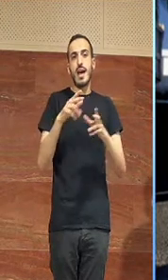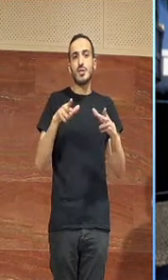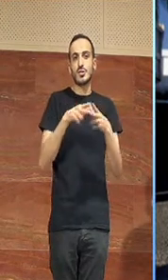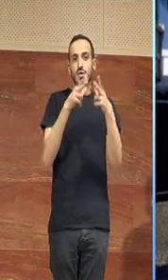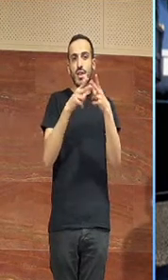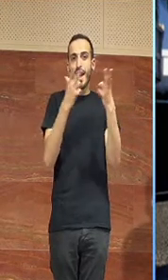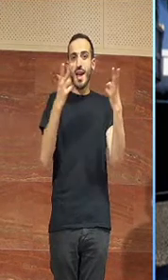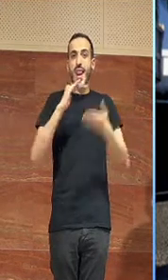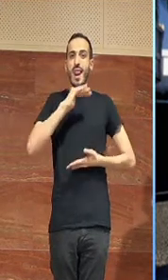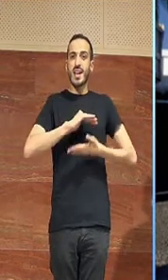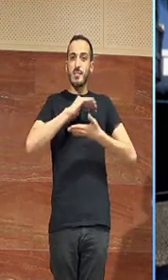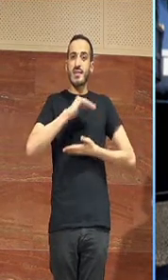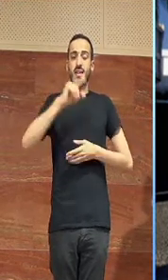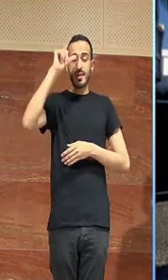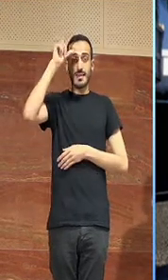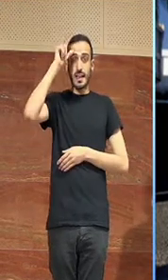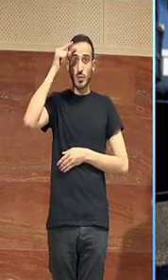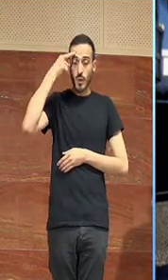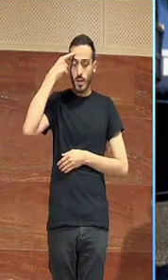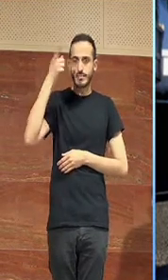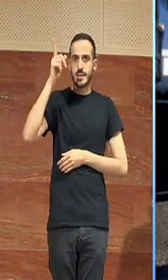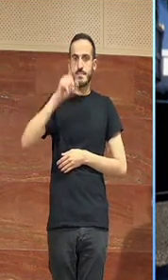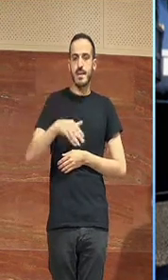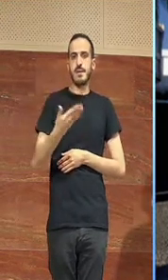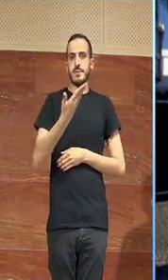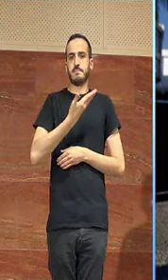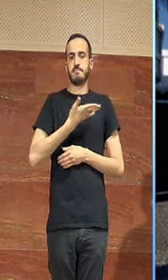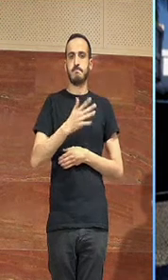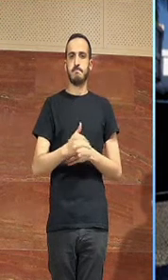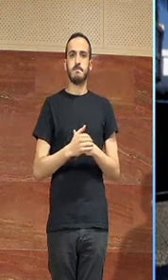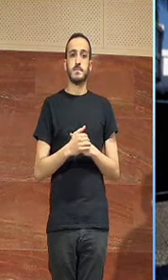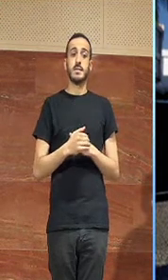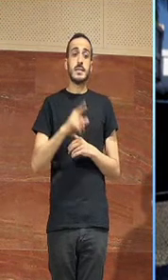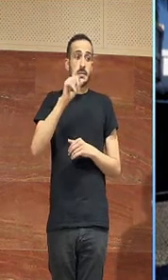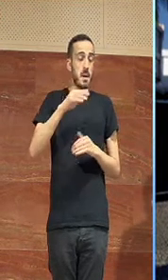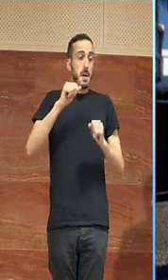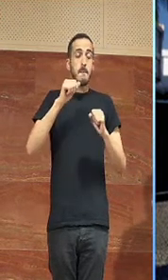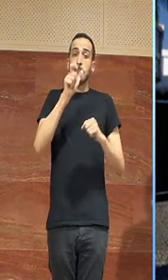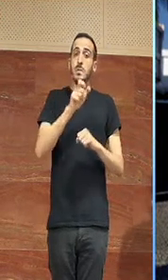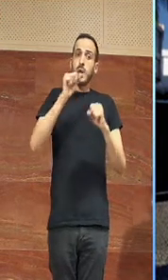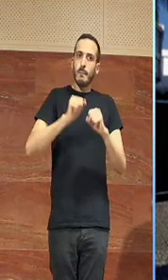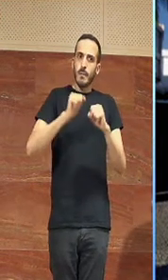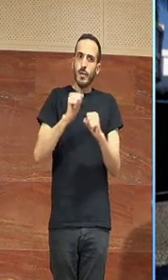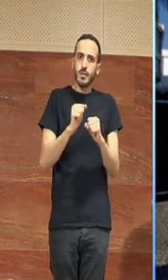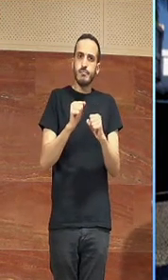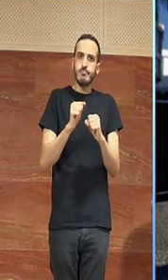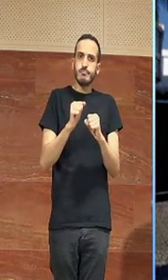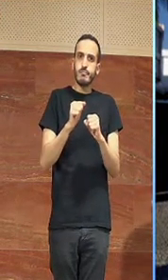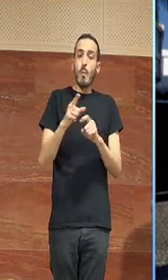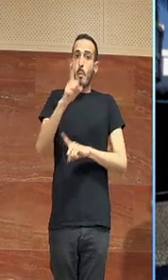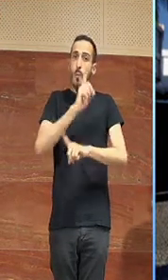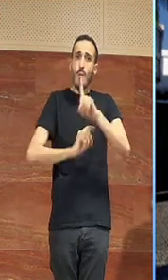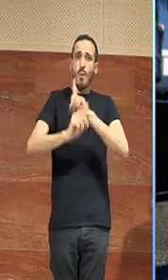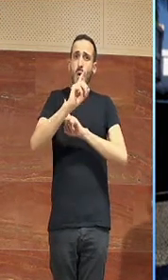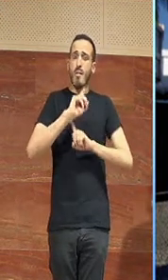las capacidades intelectuales. Y las personas mayores tienen muchísimos más